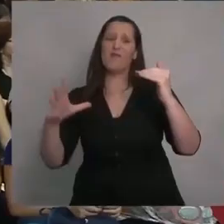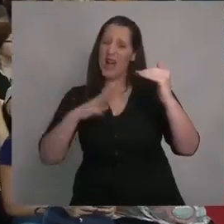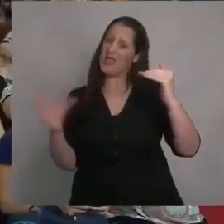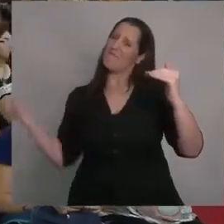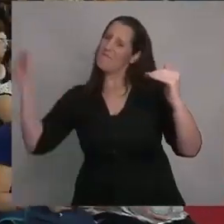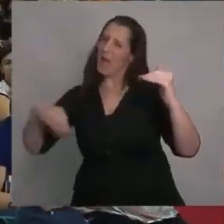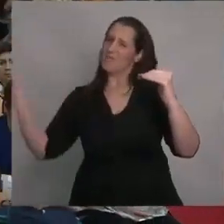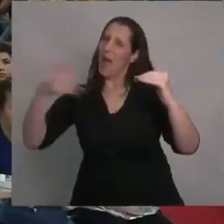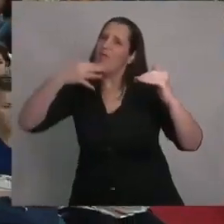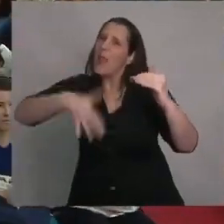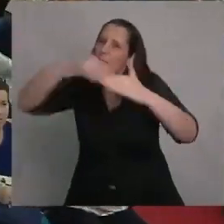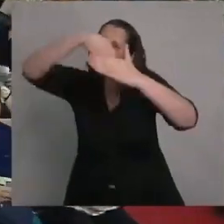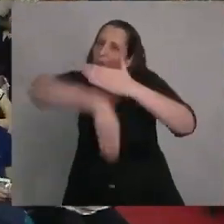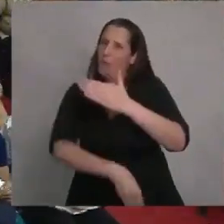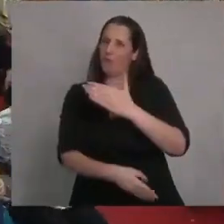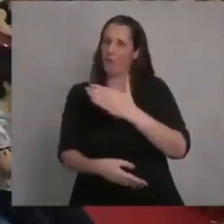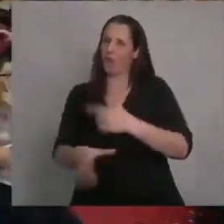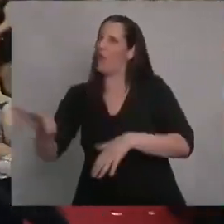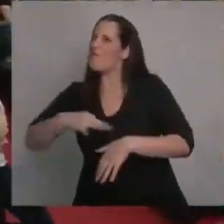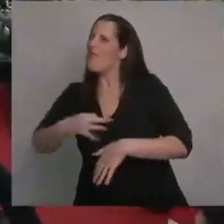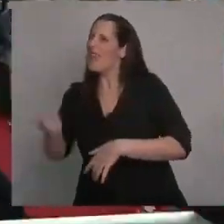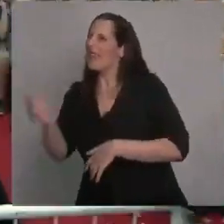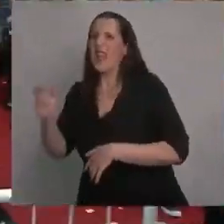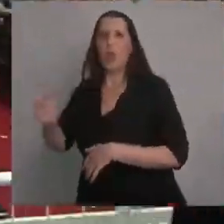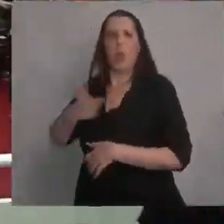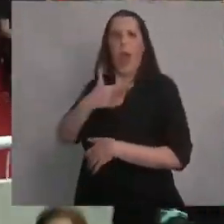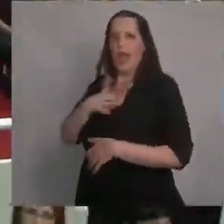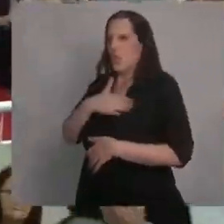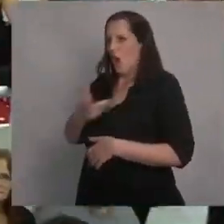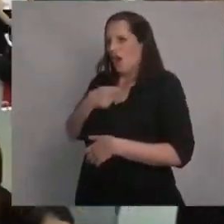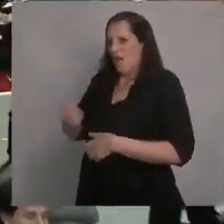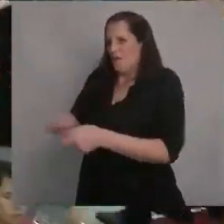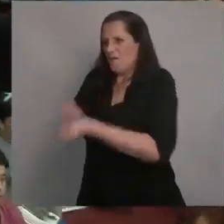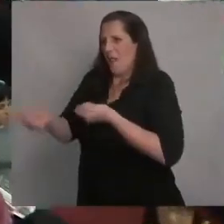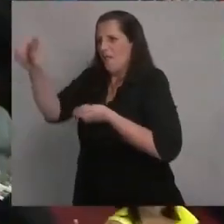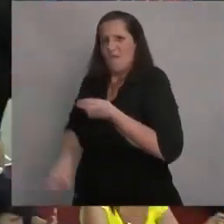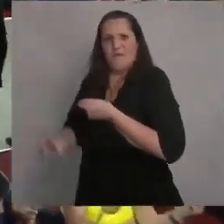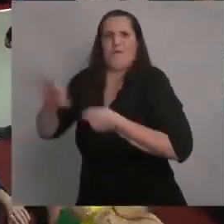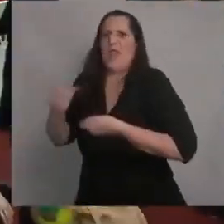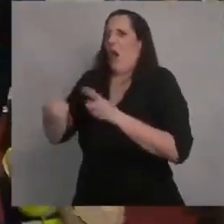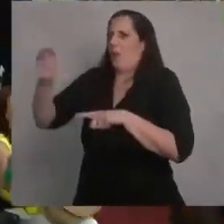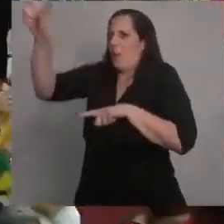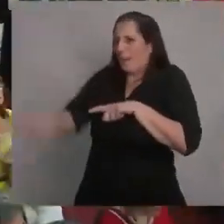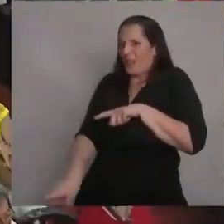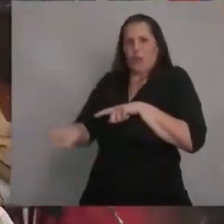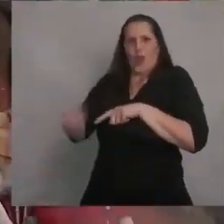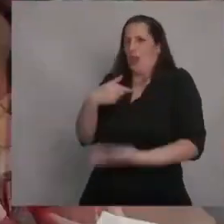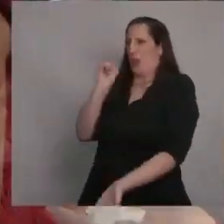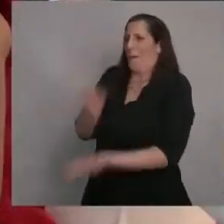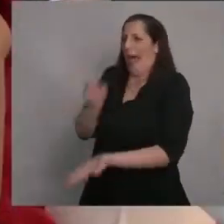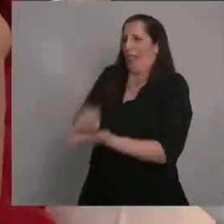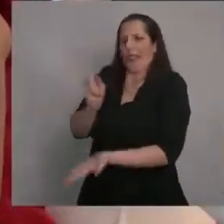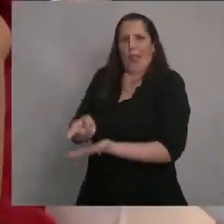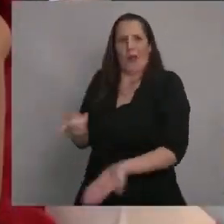de territorios y vidas se expresa por medio de la espectacularización de su arbitrio. Y no existe nada